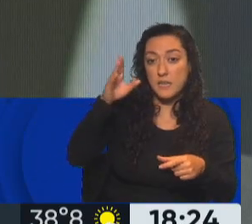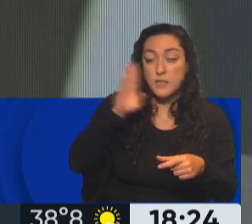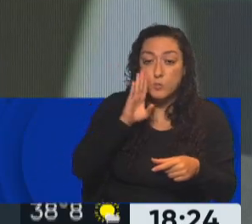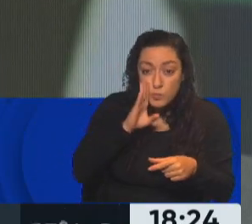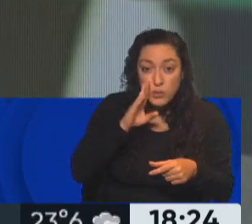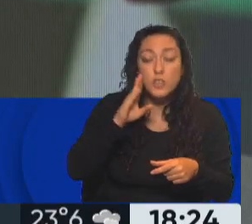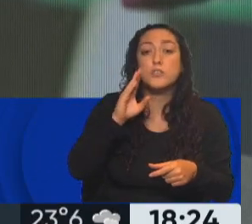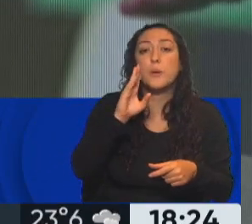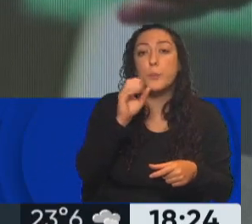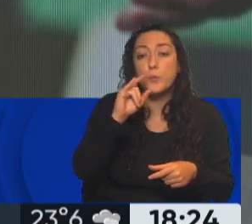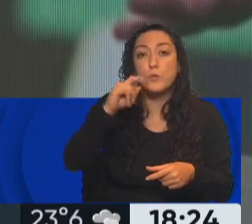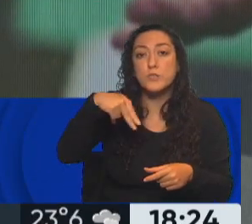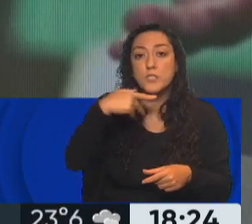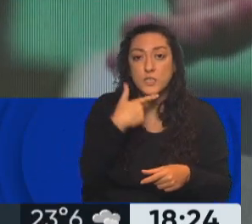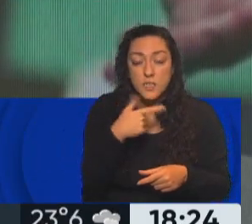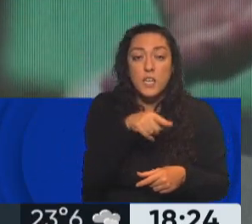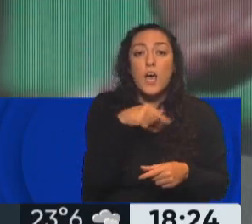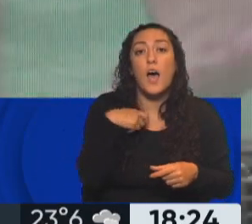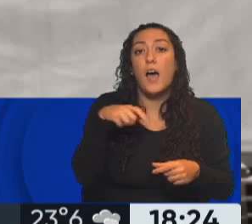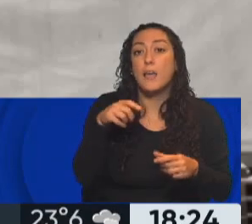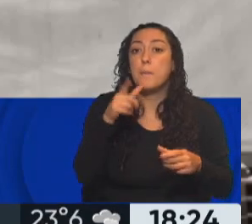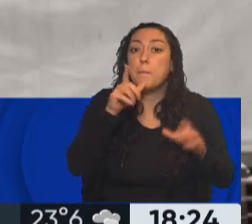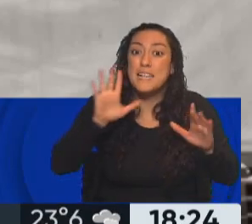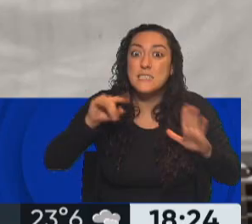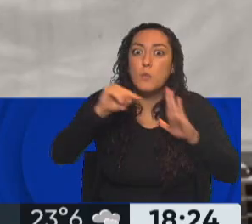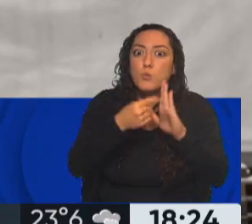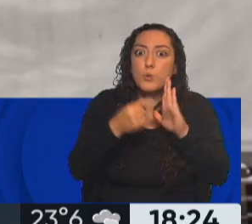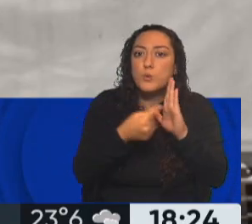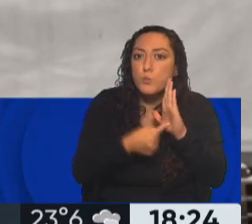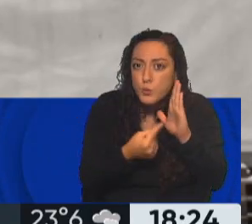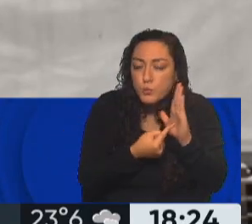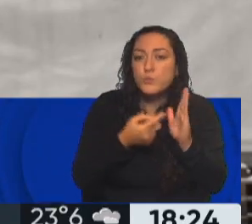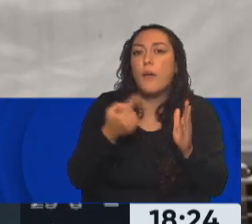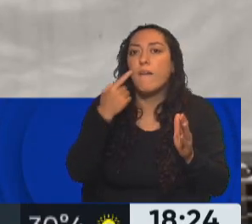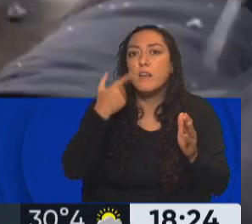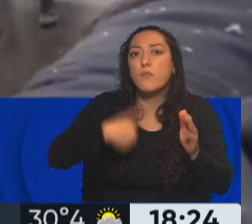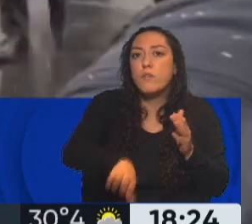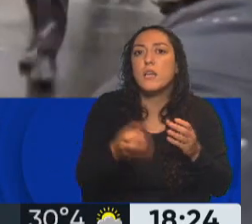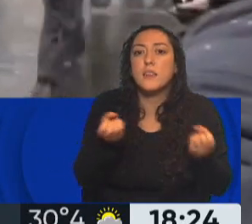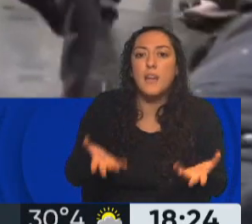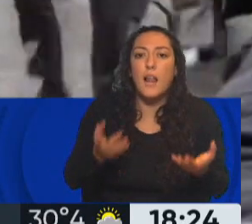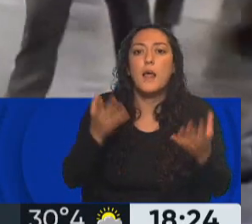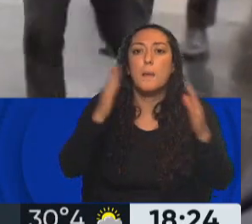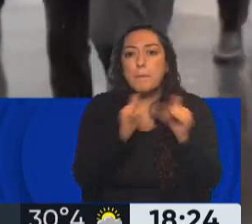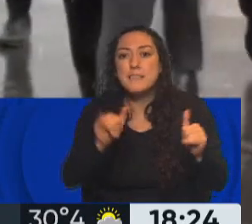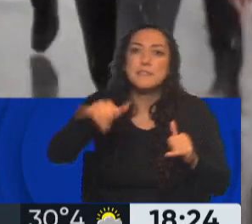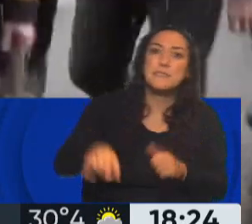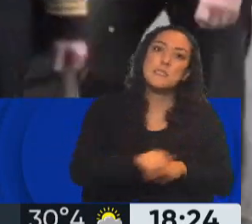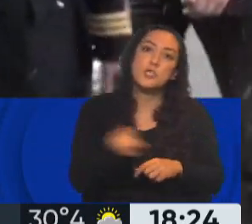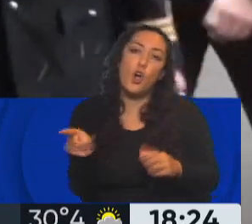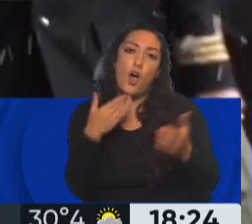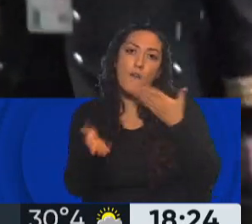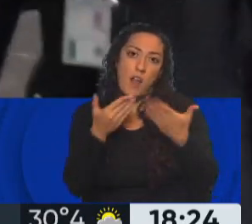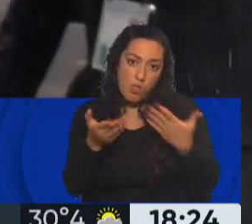Vance. Se supone que allí se están dirimiendo los puntos de las posibilidades de lo que puede ocurrir con una paz o no. Sí,